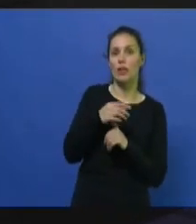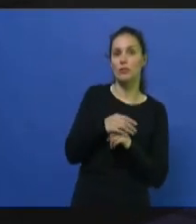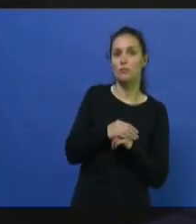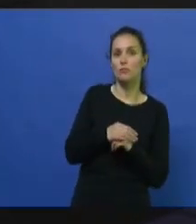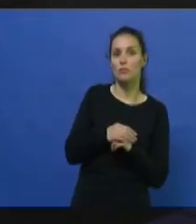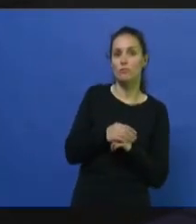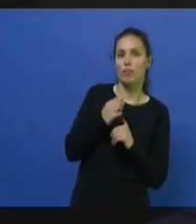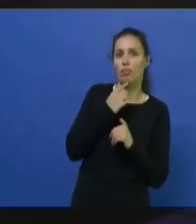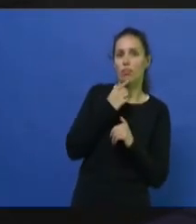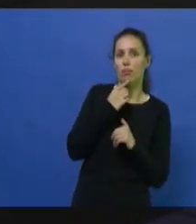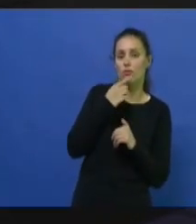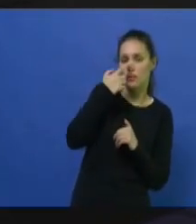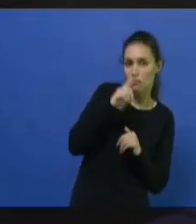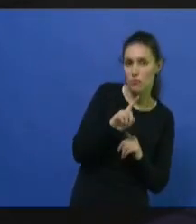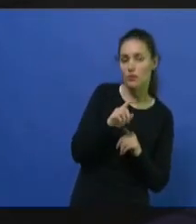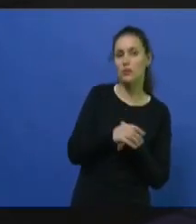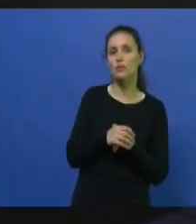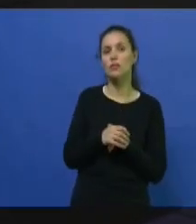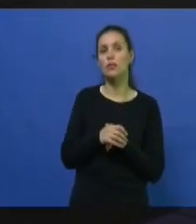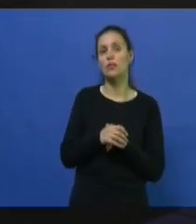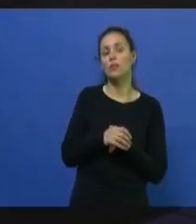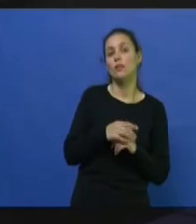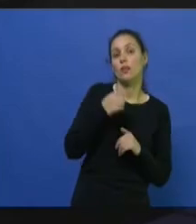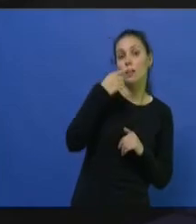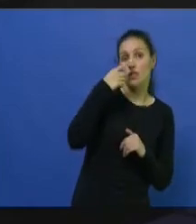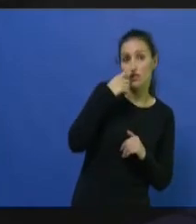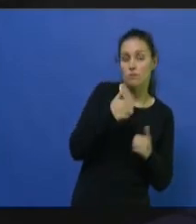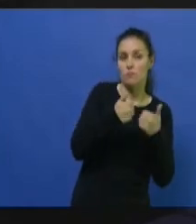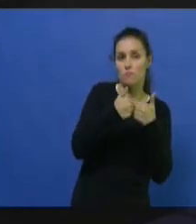Dale, bueno, porque vamos a seguir sí, hablando sí, vamos a hablar del tema de la fábrica, que va a estar en pensamiento crítico también.